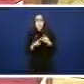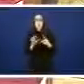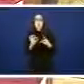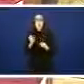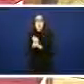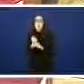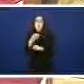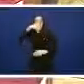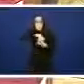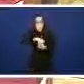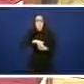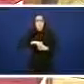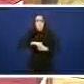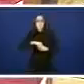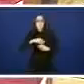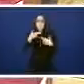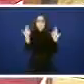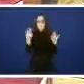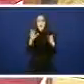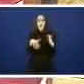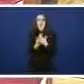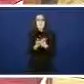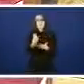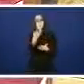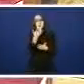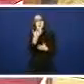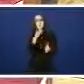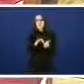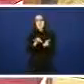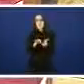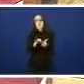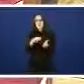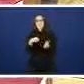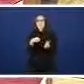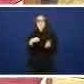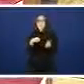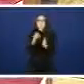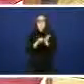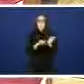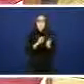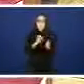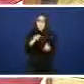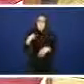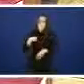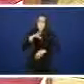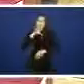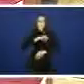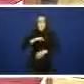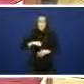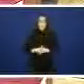personal laboral, incluindo os que prestan servizos nas entidades instrumentais en os órganos estatutarios da Comunidade Autónoma,